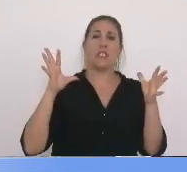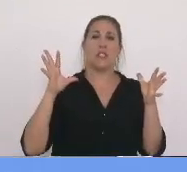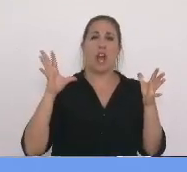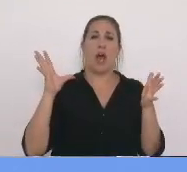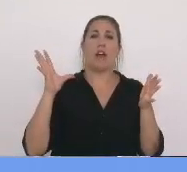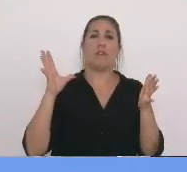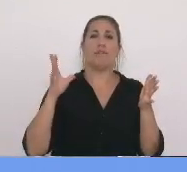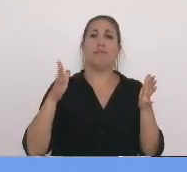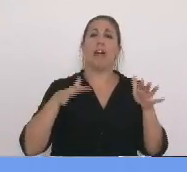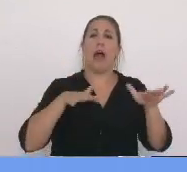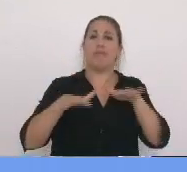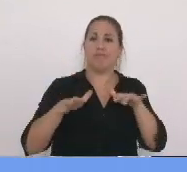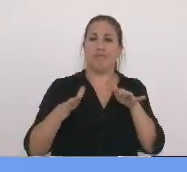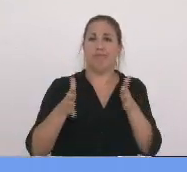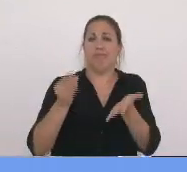operatividad